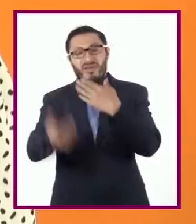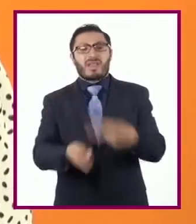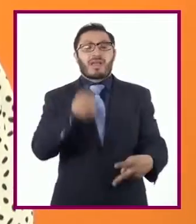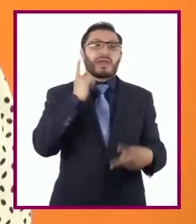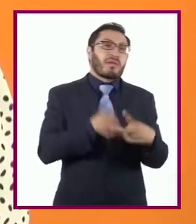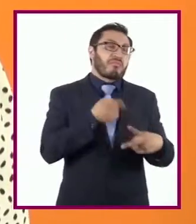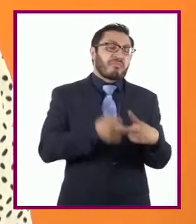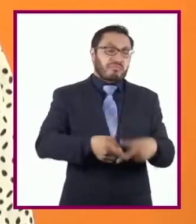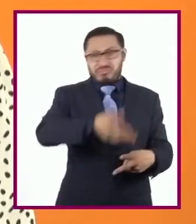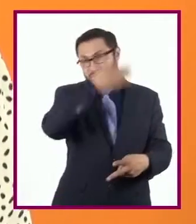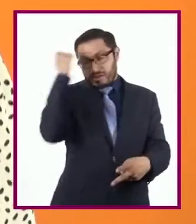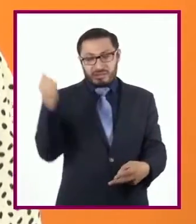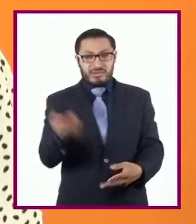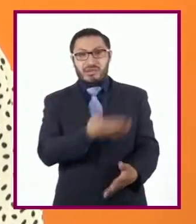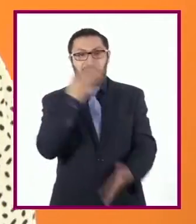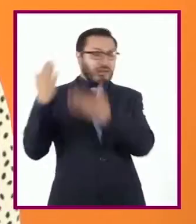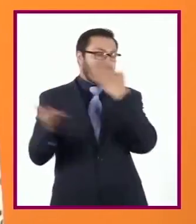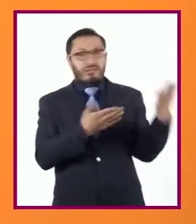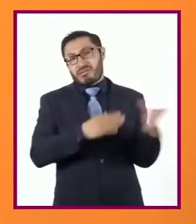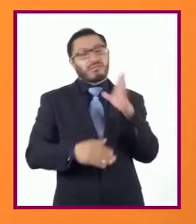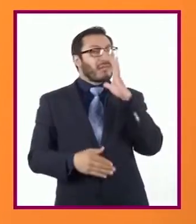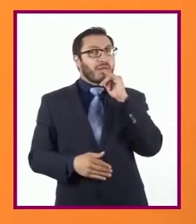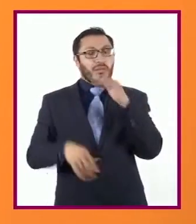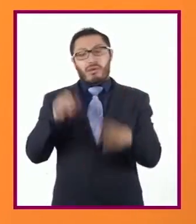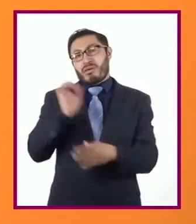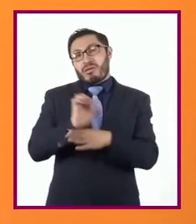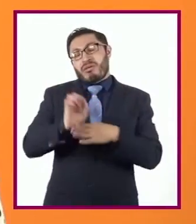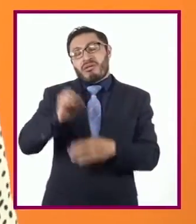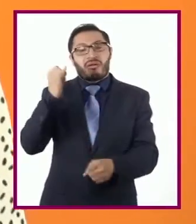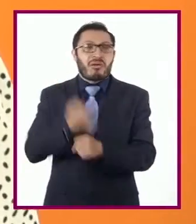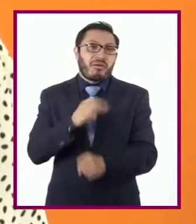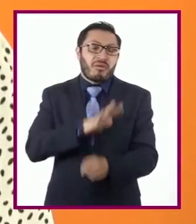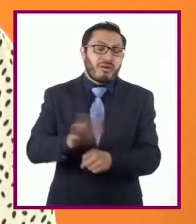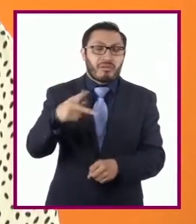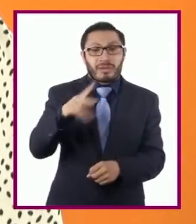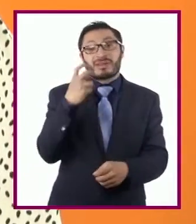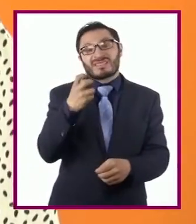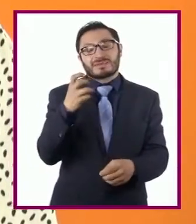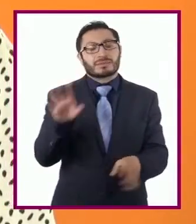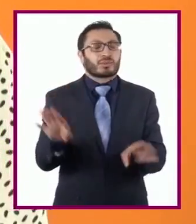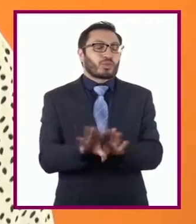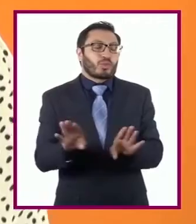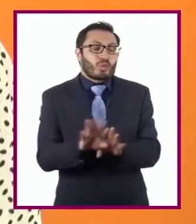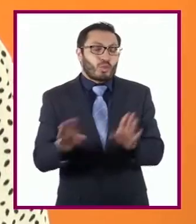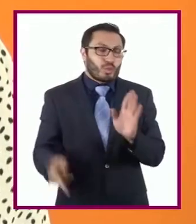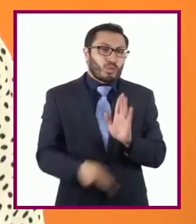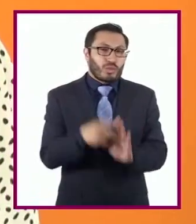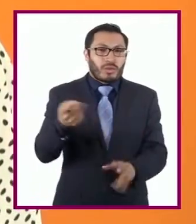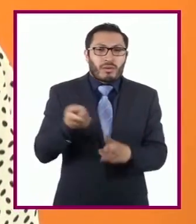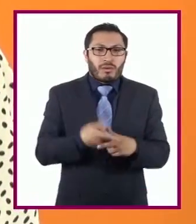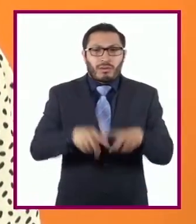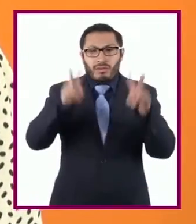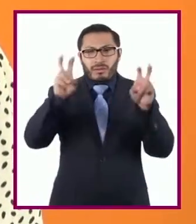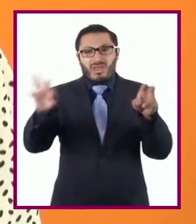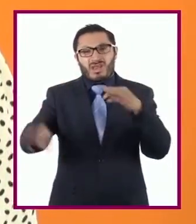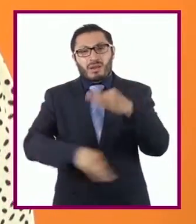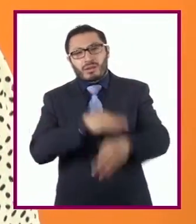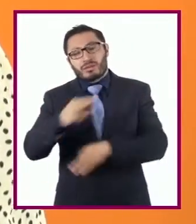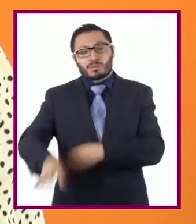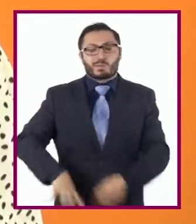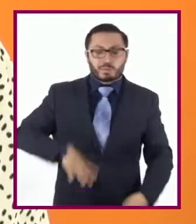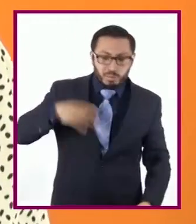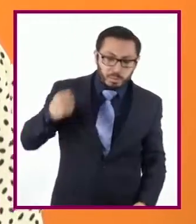en el estudio, entonces lo veo imposible. Pero por eso otra vez hay que retomar el tema, todo se alcanza con